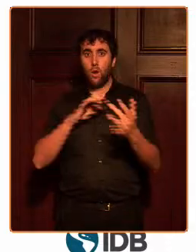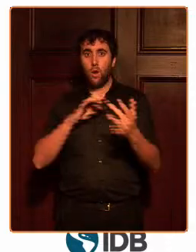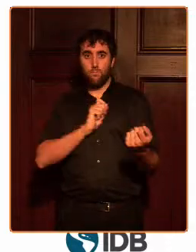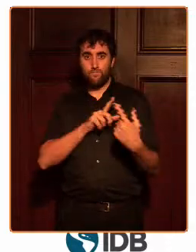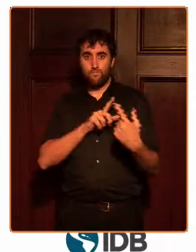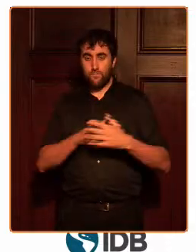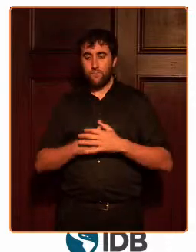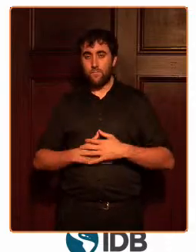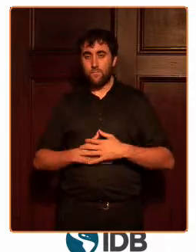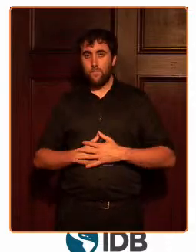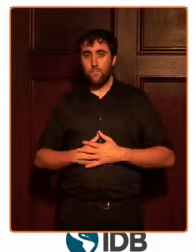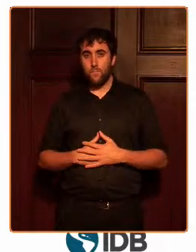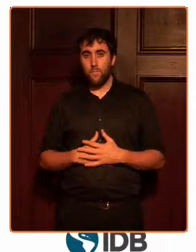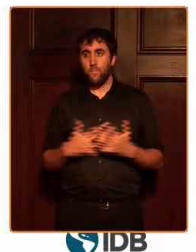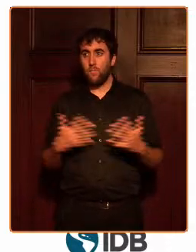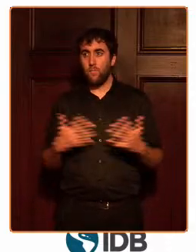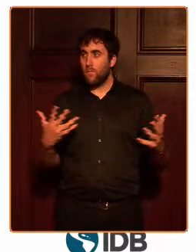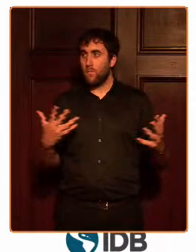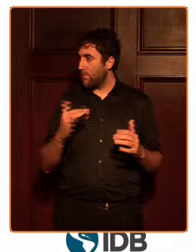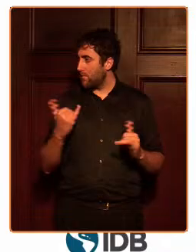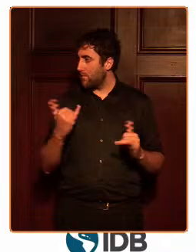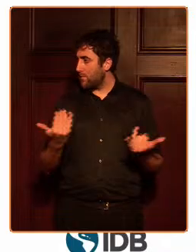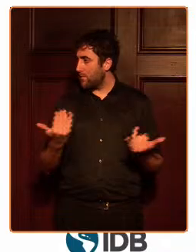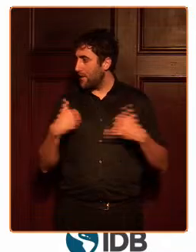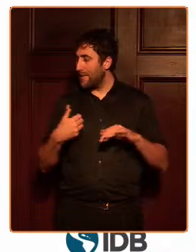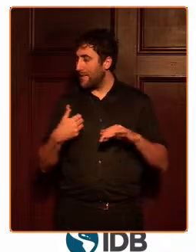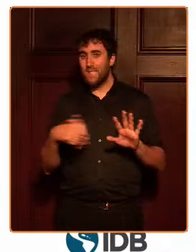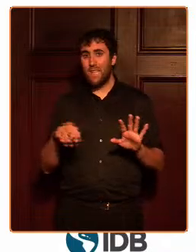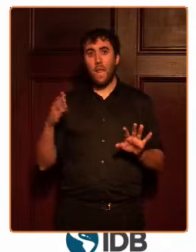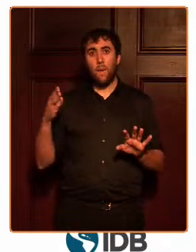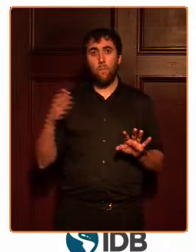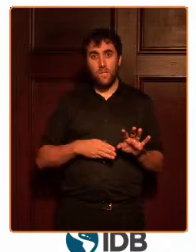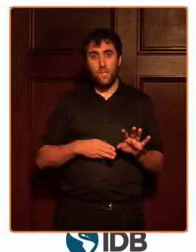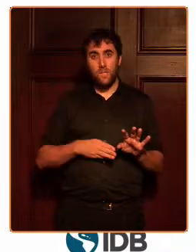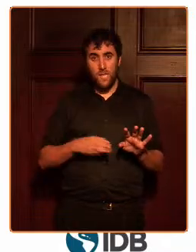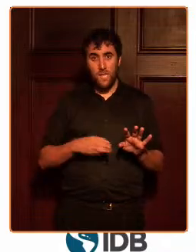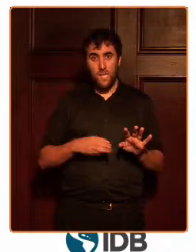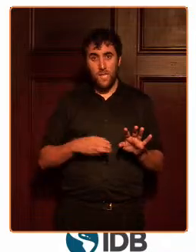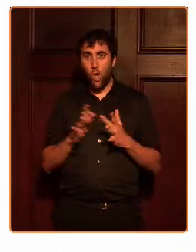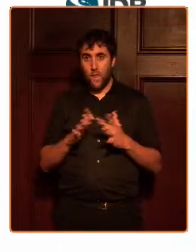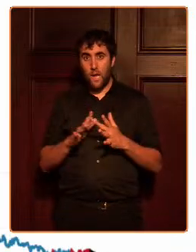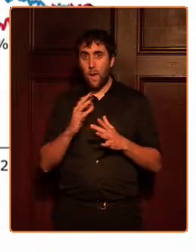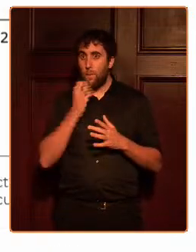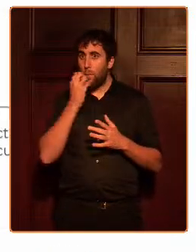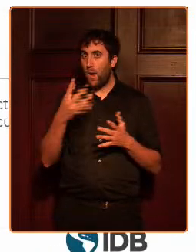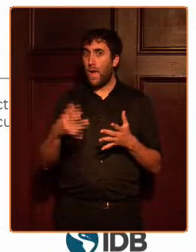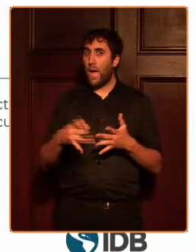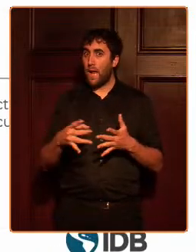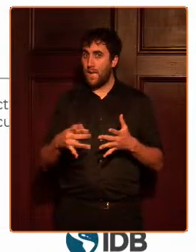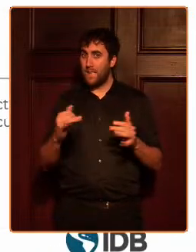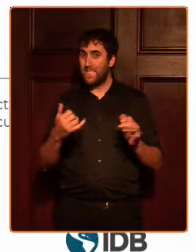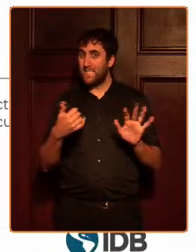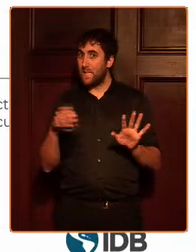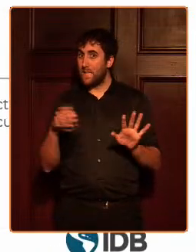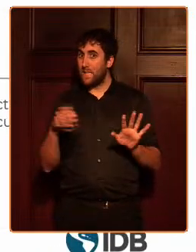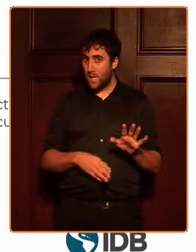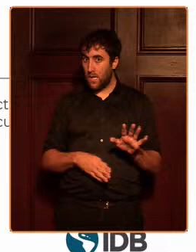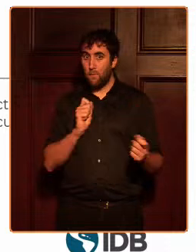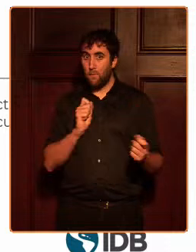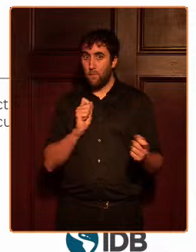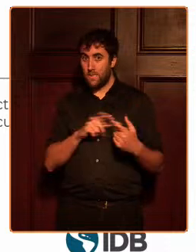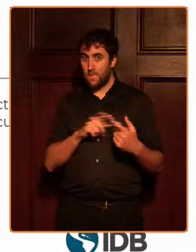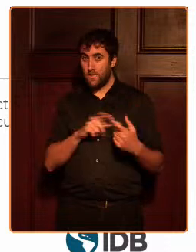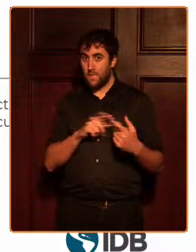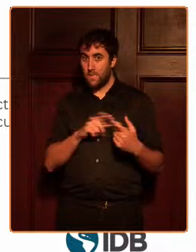ChatGPT. Y ahora más de la mitad, casi el 60% de las interacciones son de buena calidad. Además, ha habido una